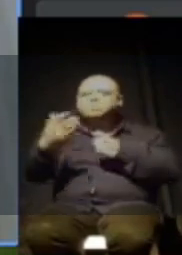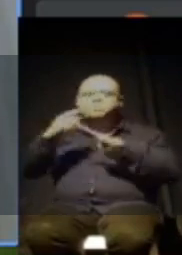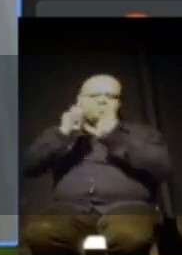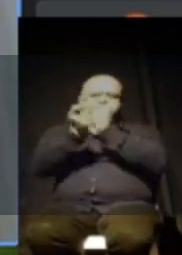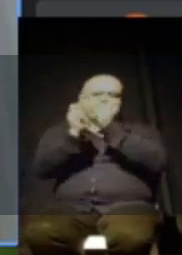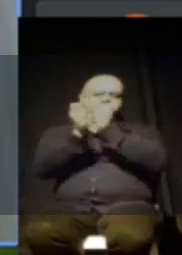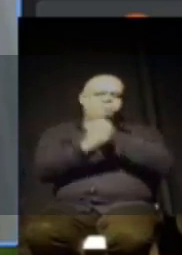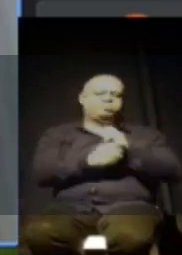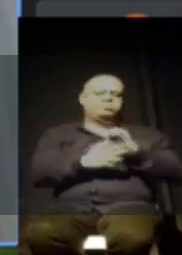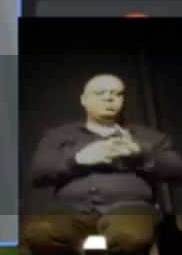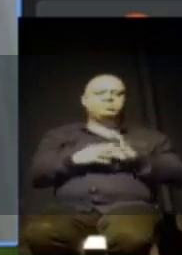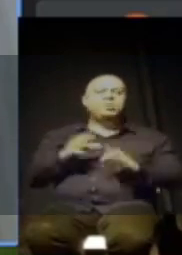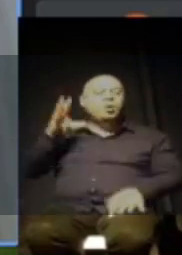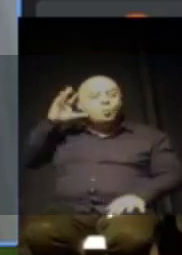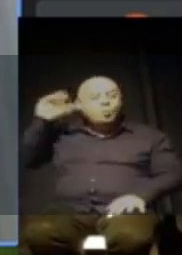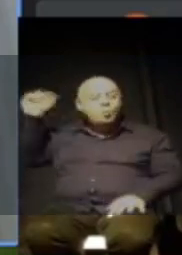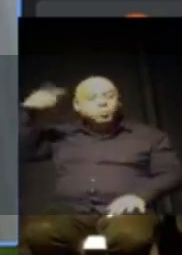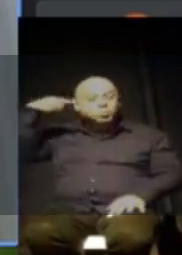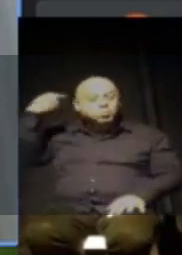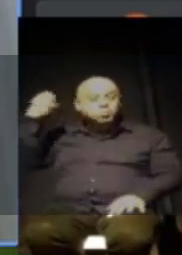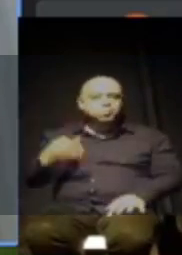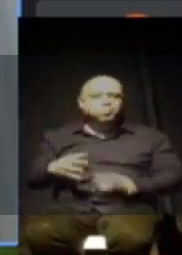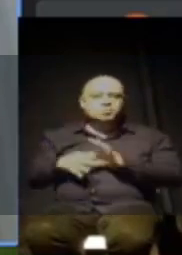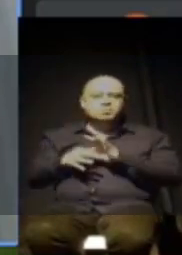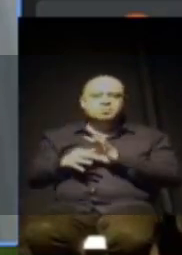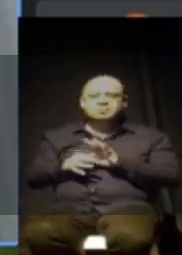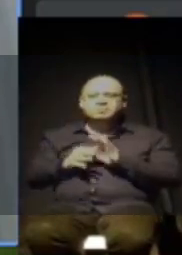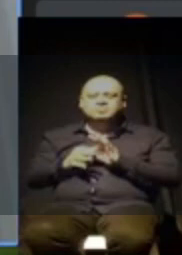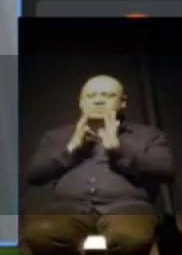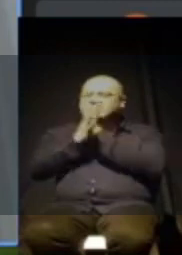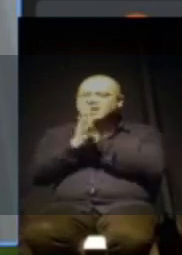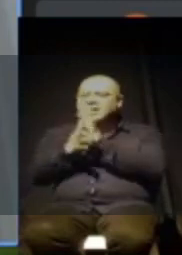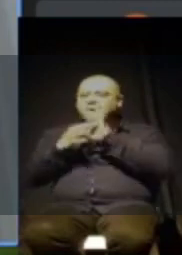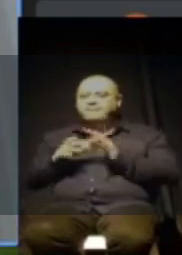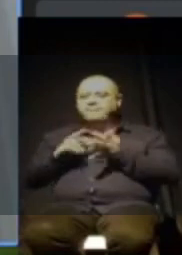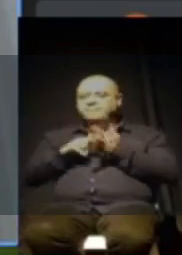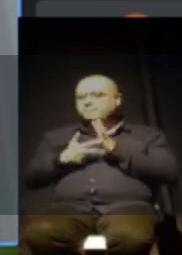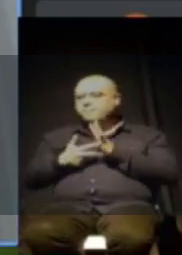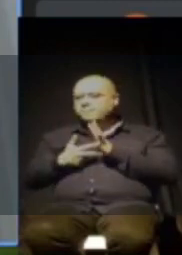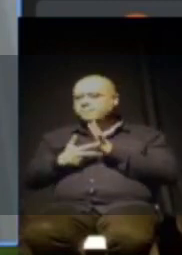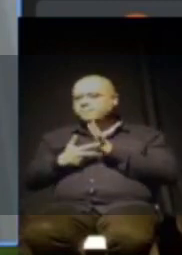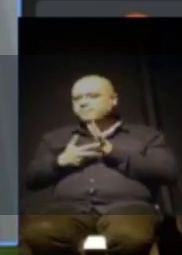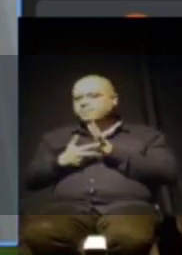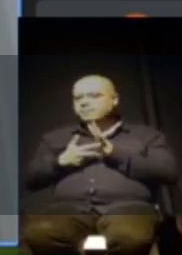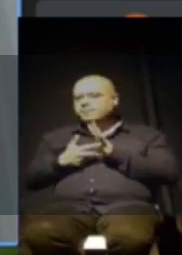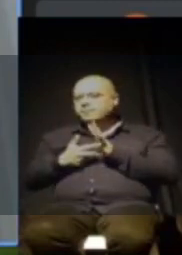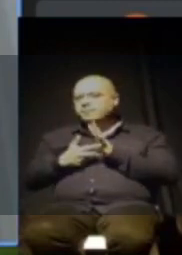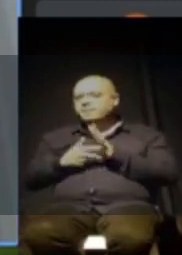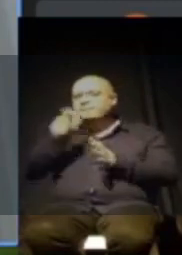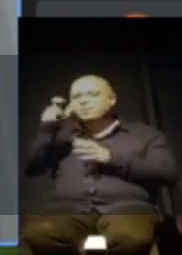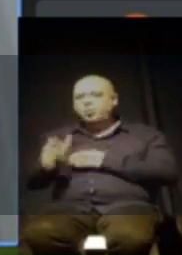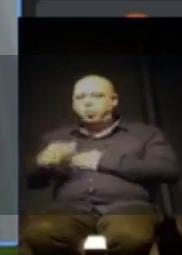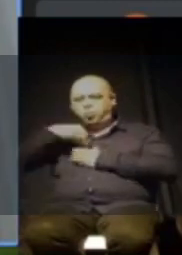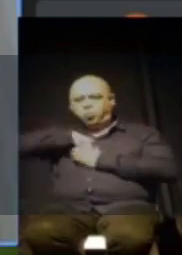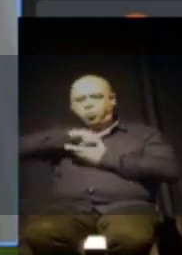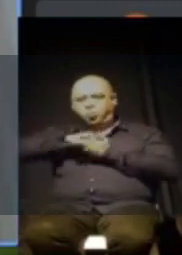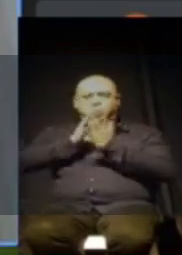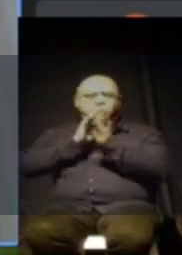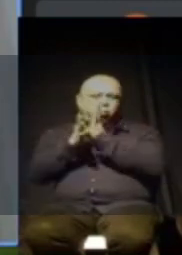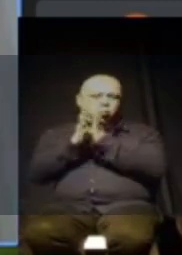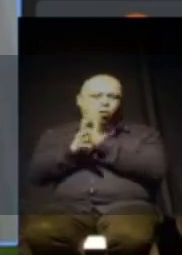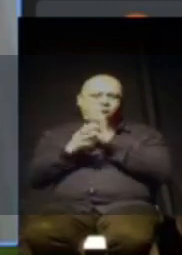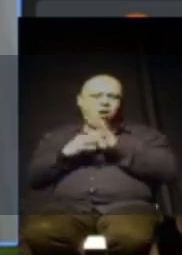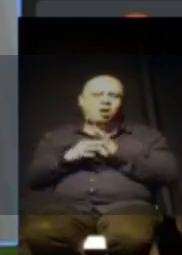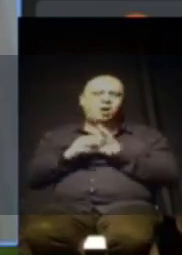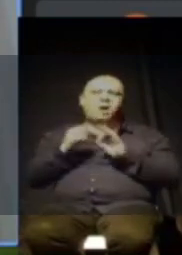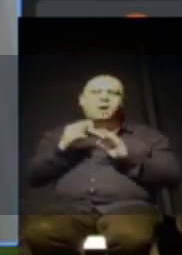animadas, en datos digitales y códigos. Por primera vez en la historia de la humanidad, la palabra negro remite solamente a la condición que se impuso a las personas de origen africano durante